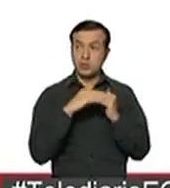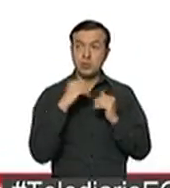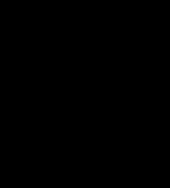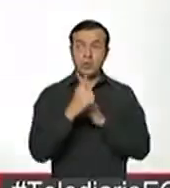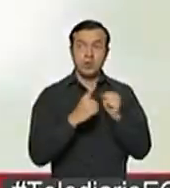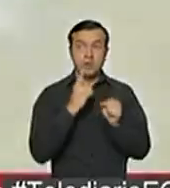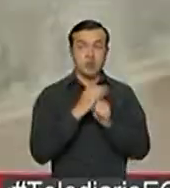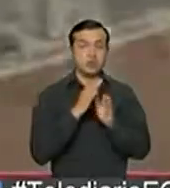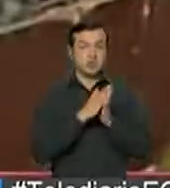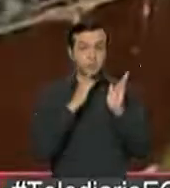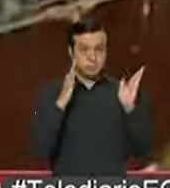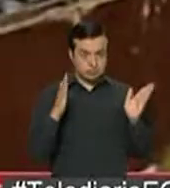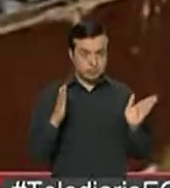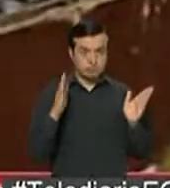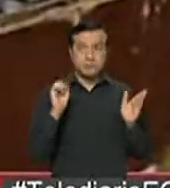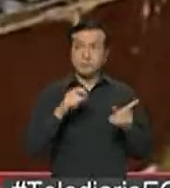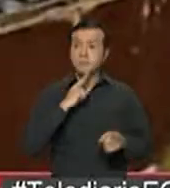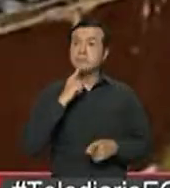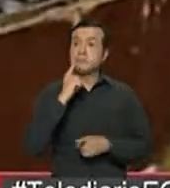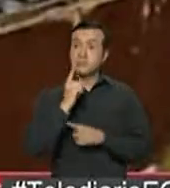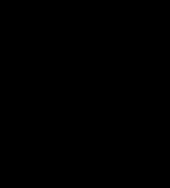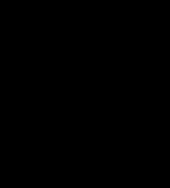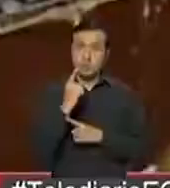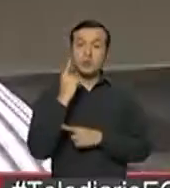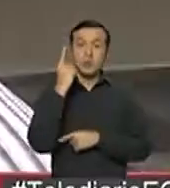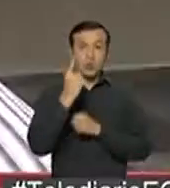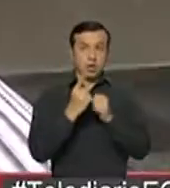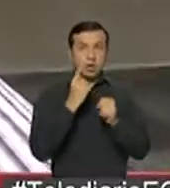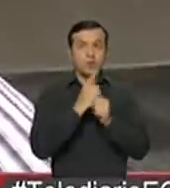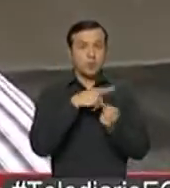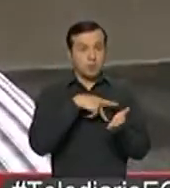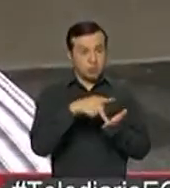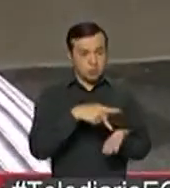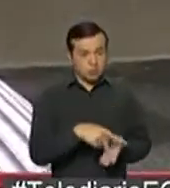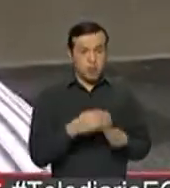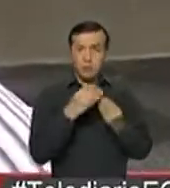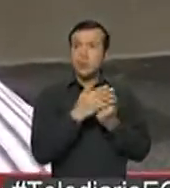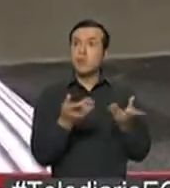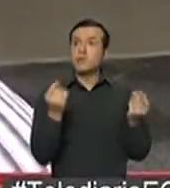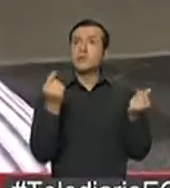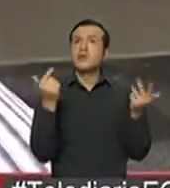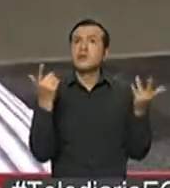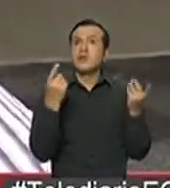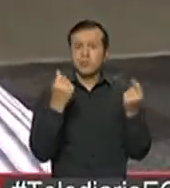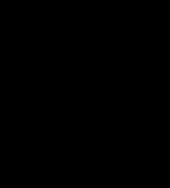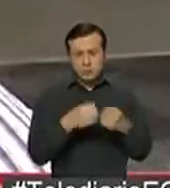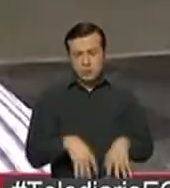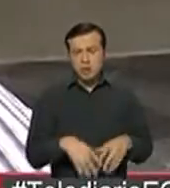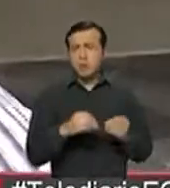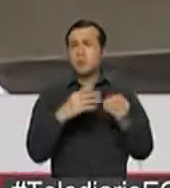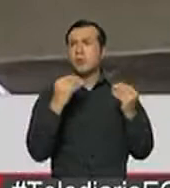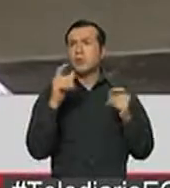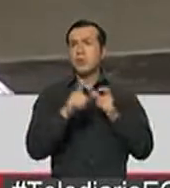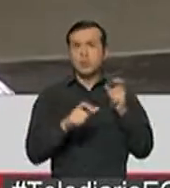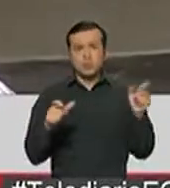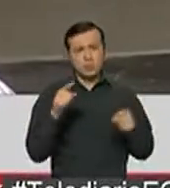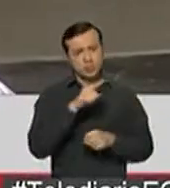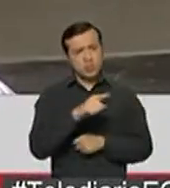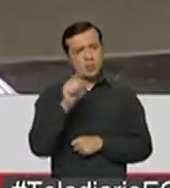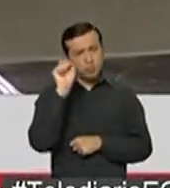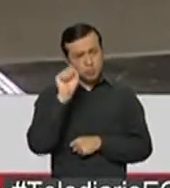durante un año. Así es, durante 12 meses. Imagínense con ese dinero qué cantidad de gente podría haber en